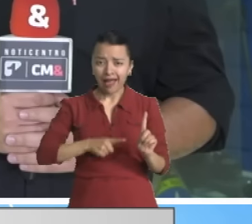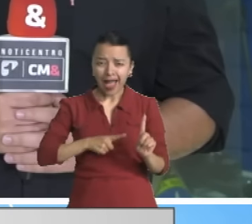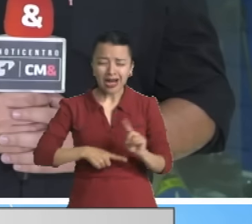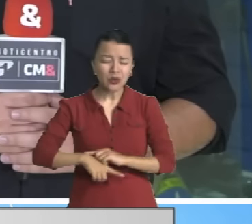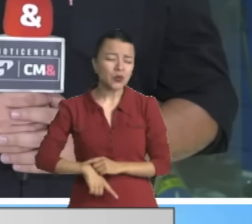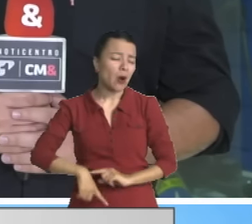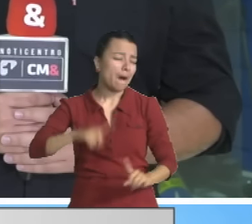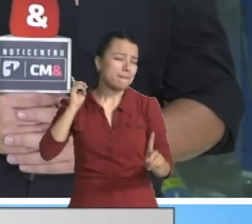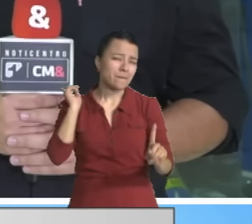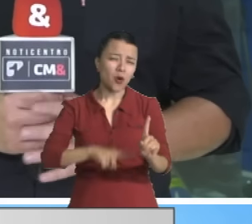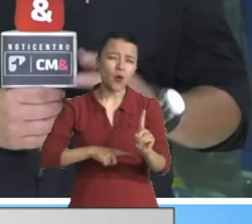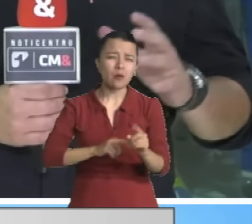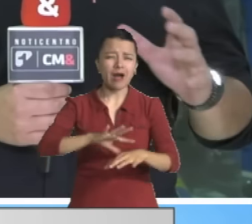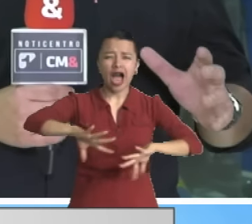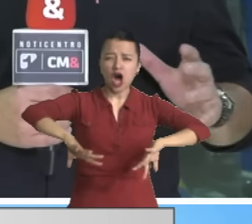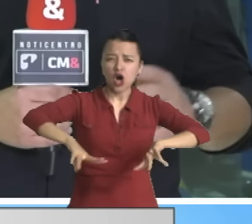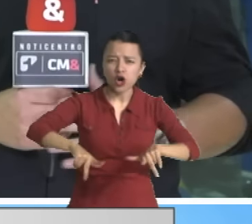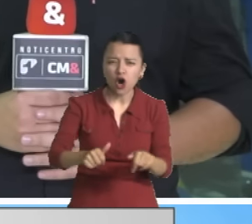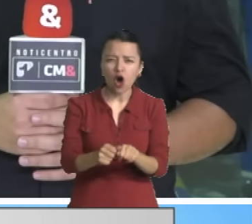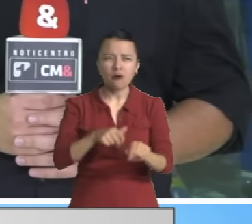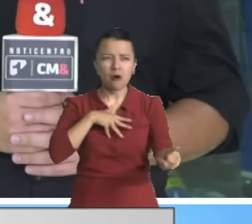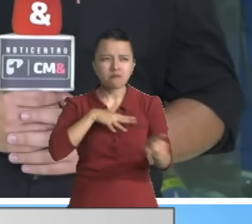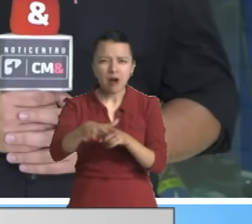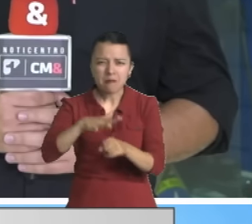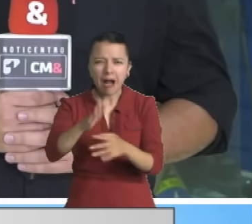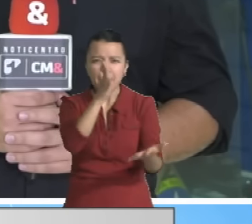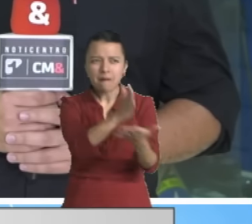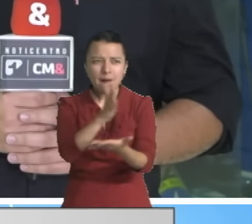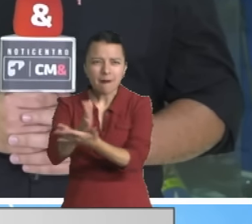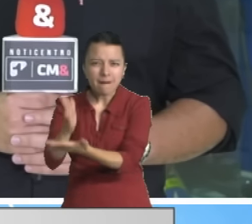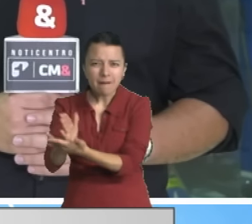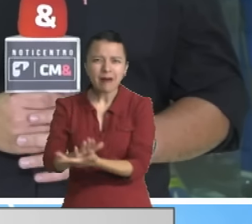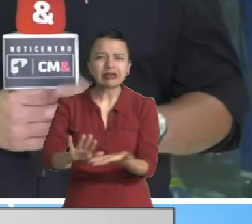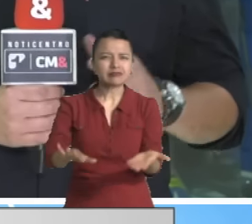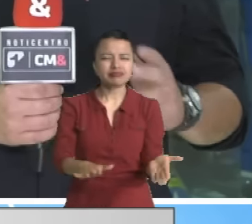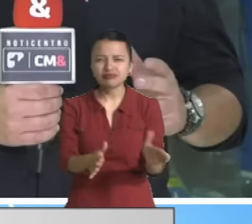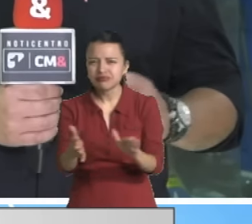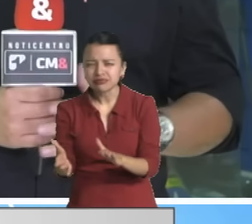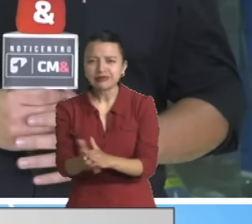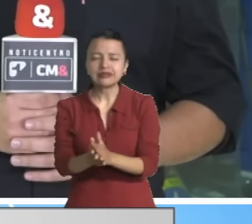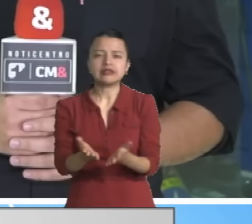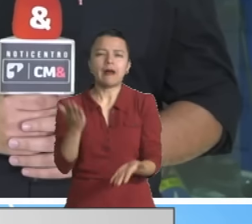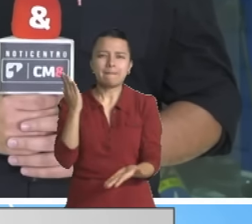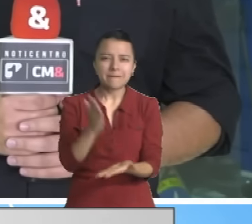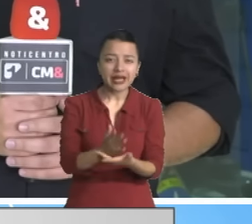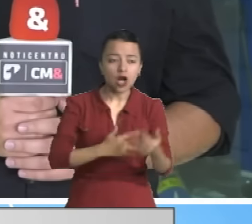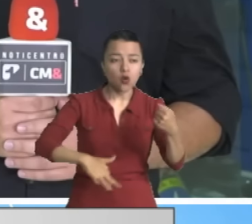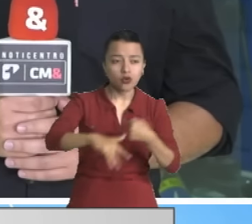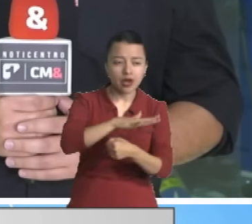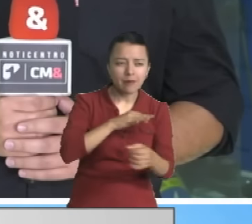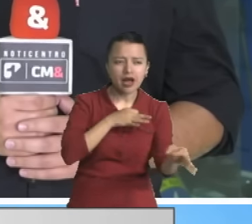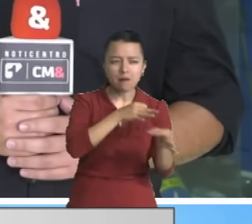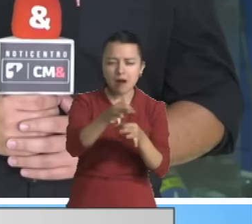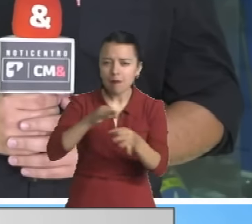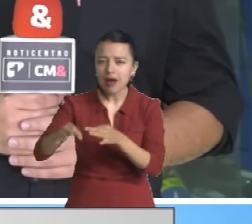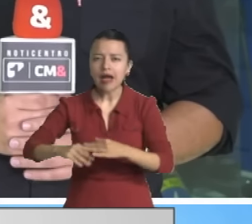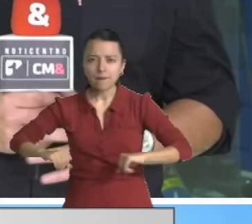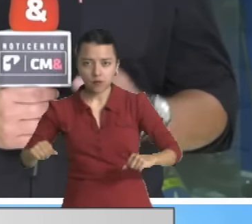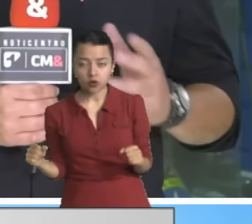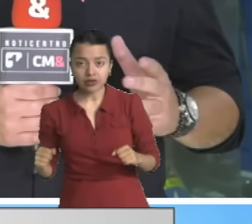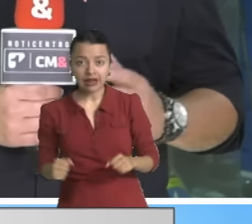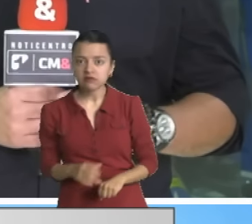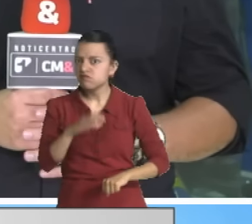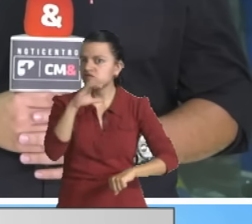múltiples asesinatos y robos en Bogotá y municipios del departamento de Cundinamarca. Esta captura se dio en el municipio de Soacha,